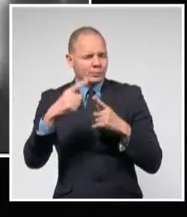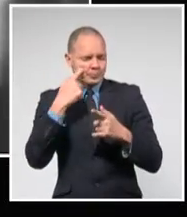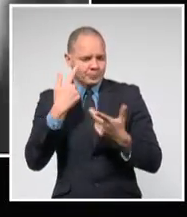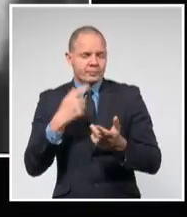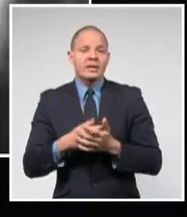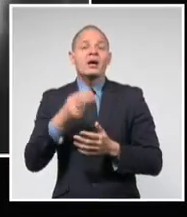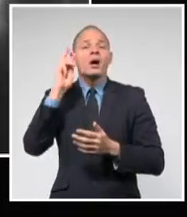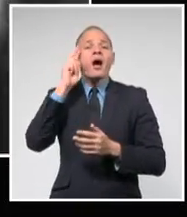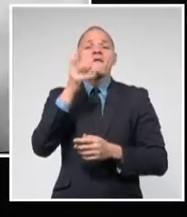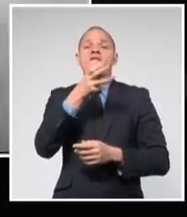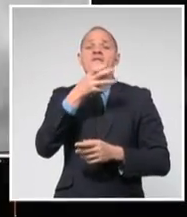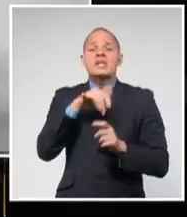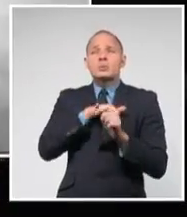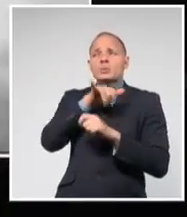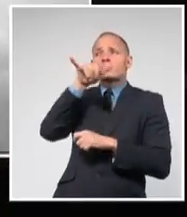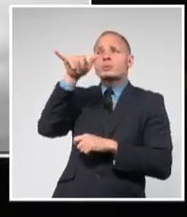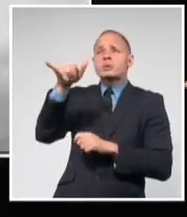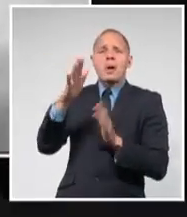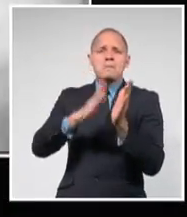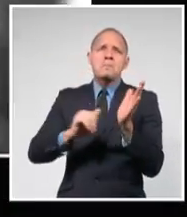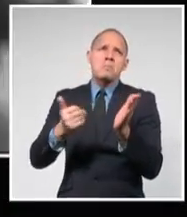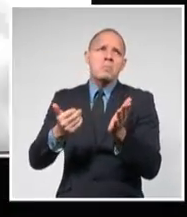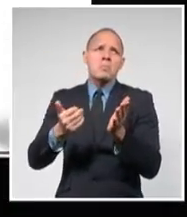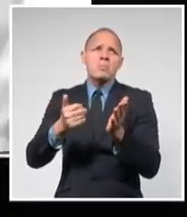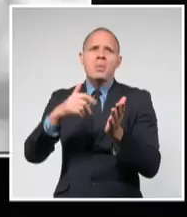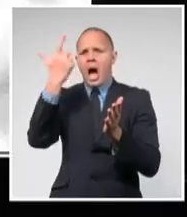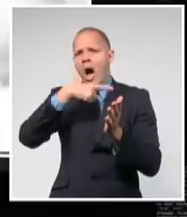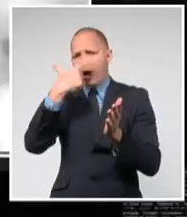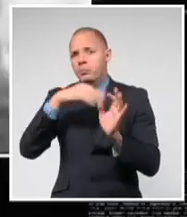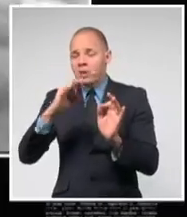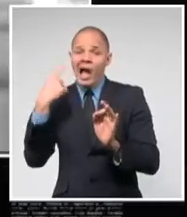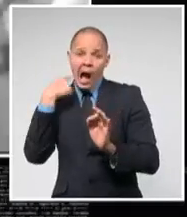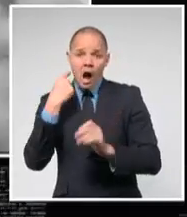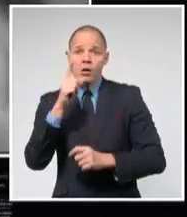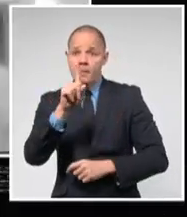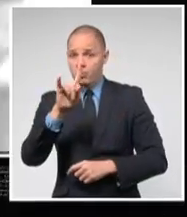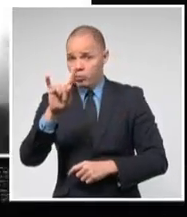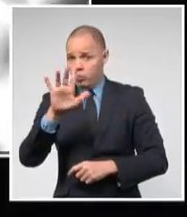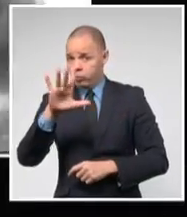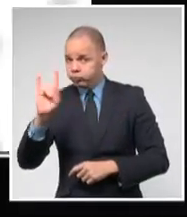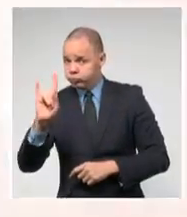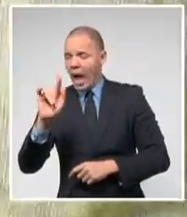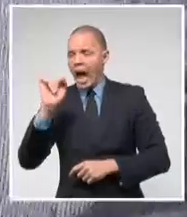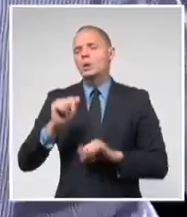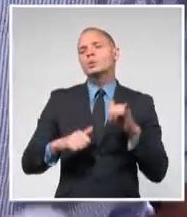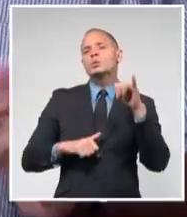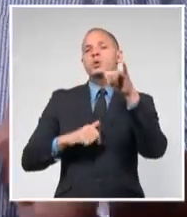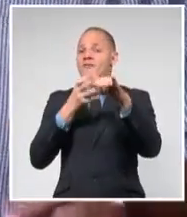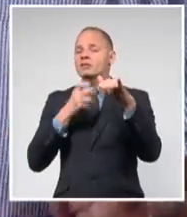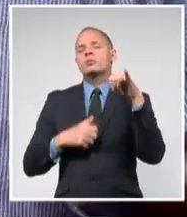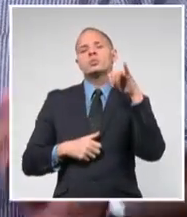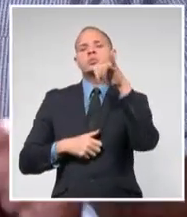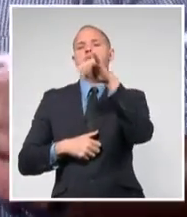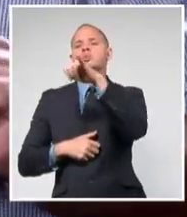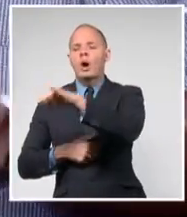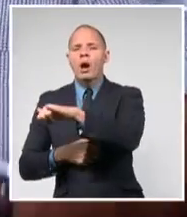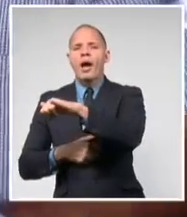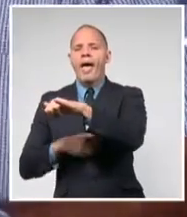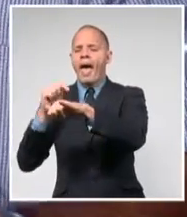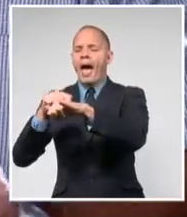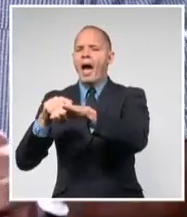Fidel a los Estados Unidos en el mes de abril de 1959, cuando le preguntaron en la reunión con la Asociación de Reporters si